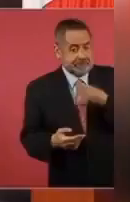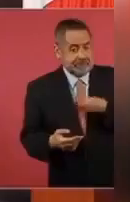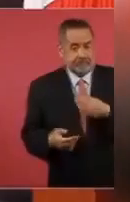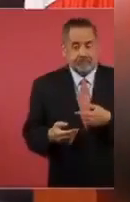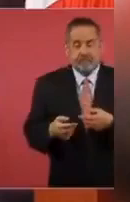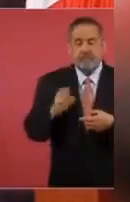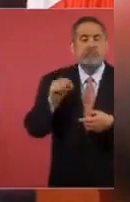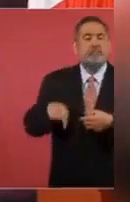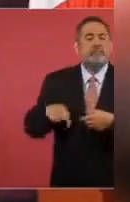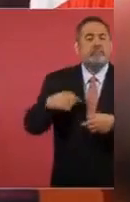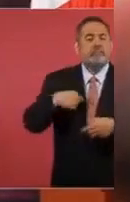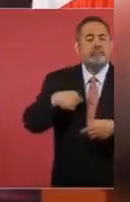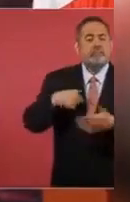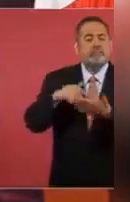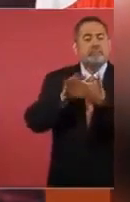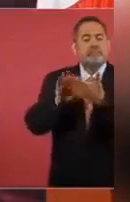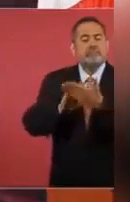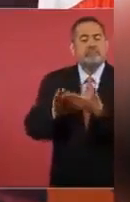borre